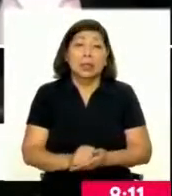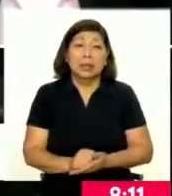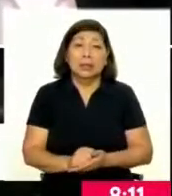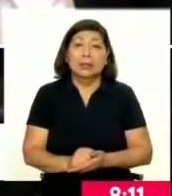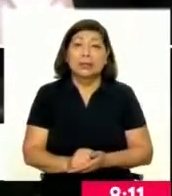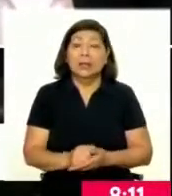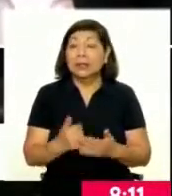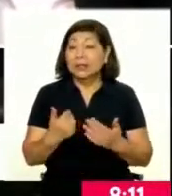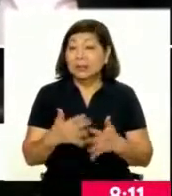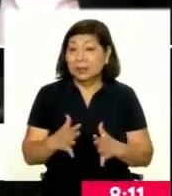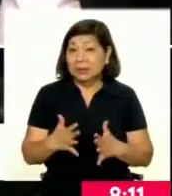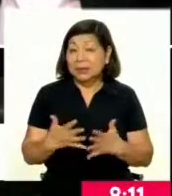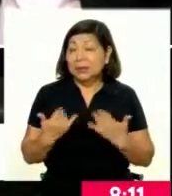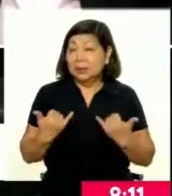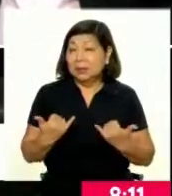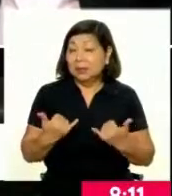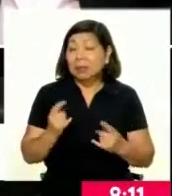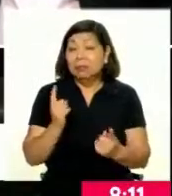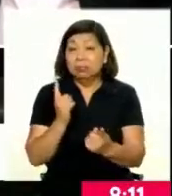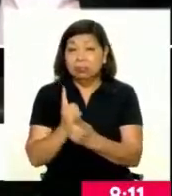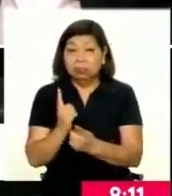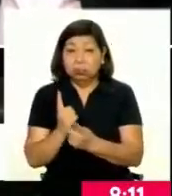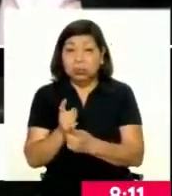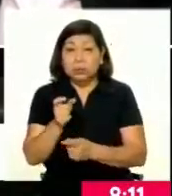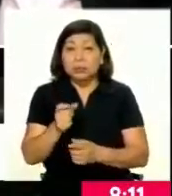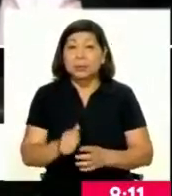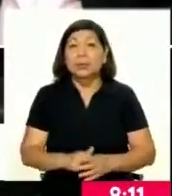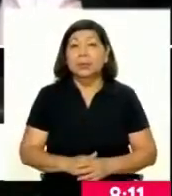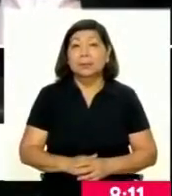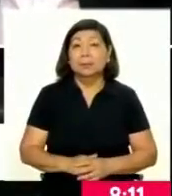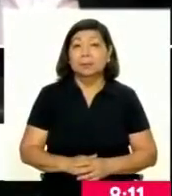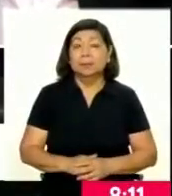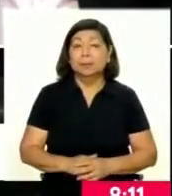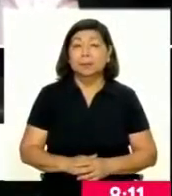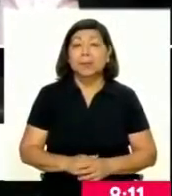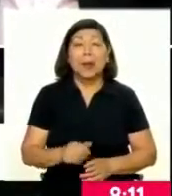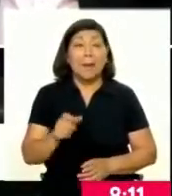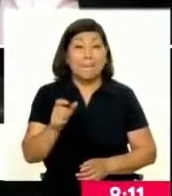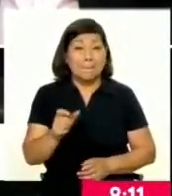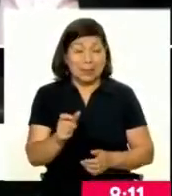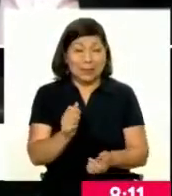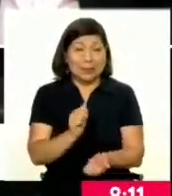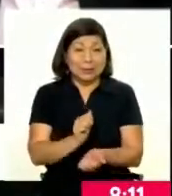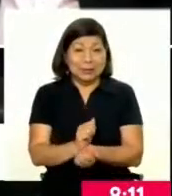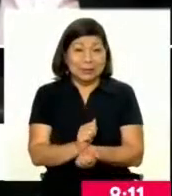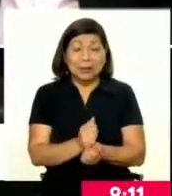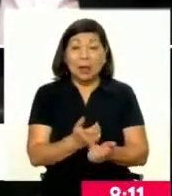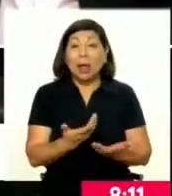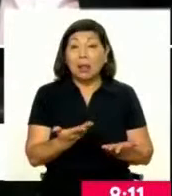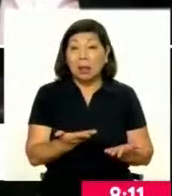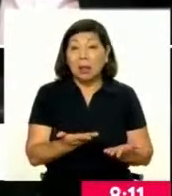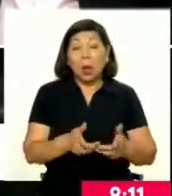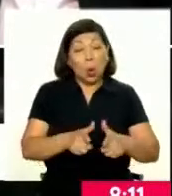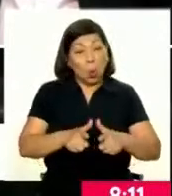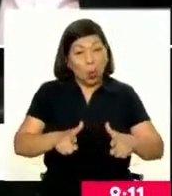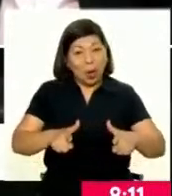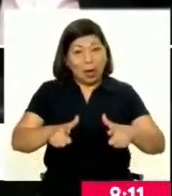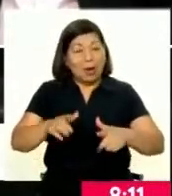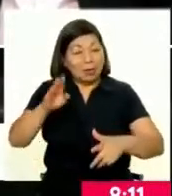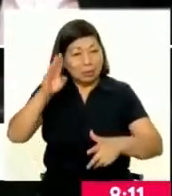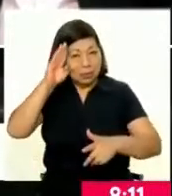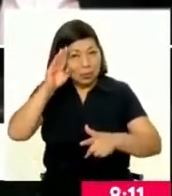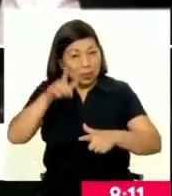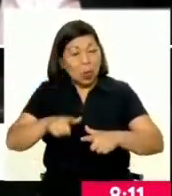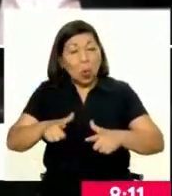en ya actuar y entrevistarse con estas personas? Claro, bueno, las personas detenidas son llevadas a las comisarías, ¿no?,